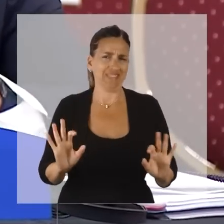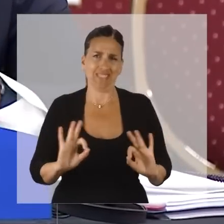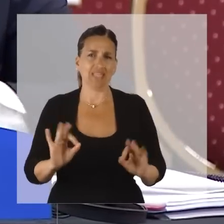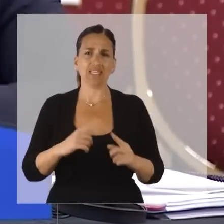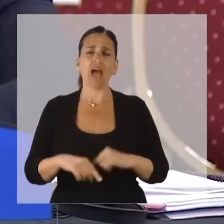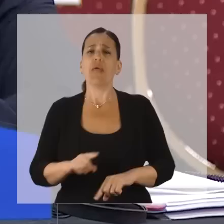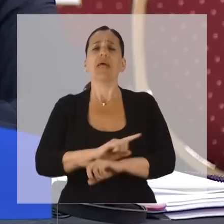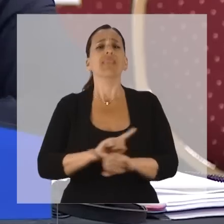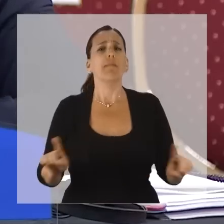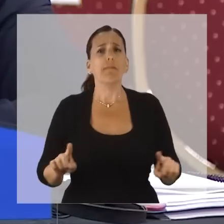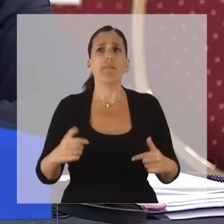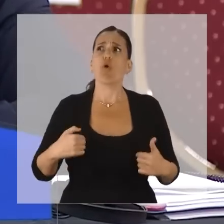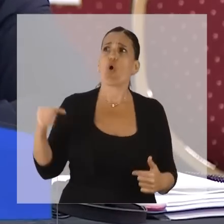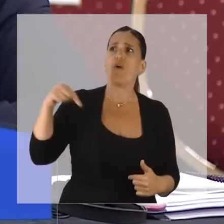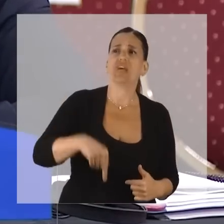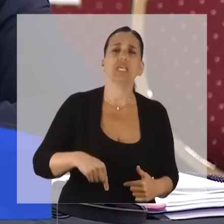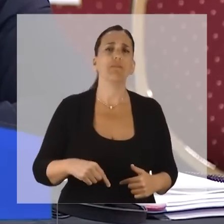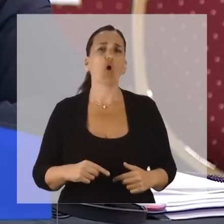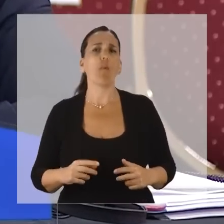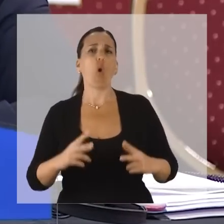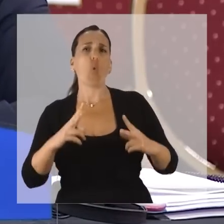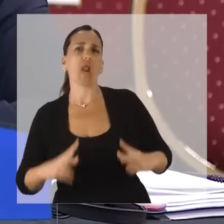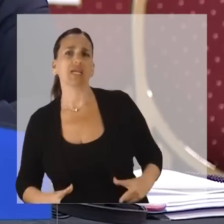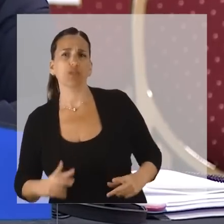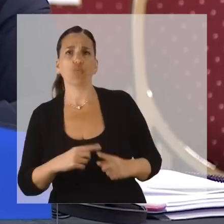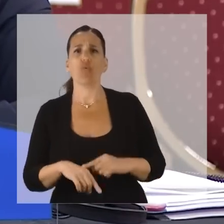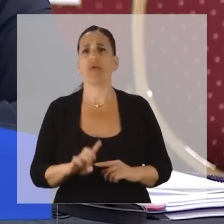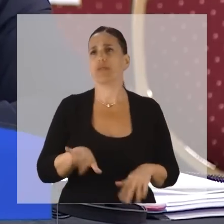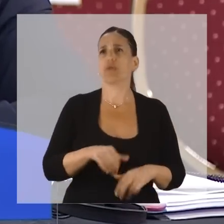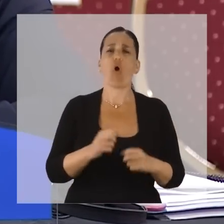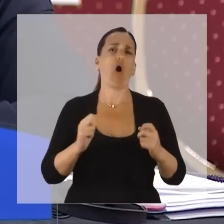y tampoco venimos con una actitud autocomplaciente